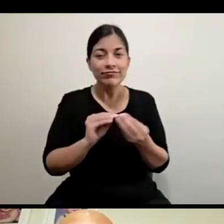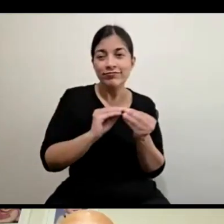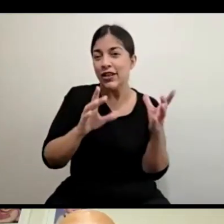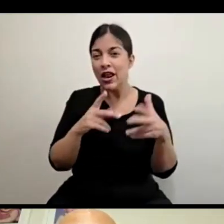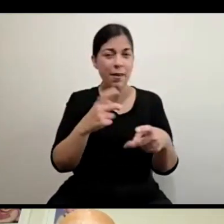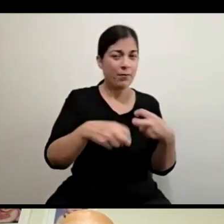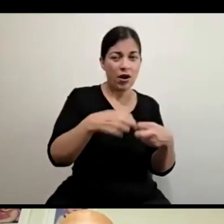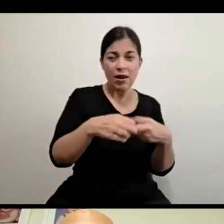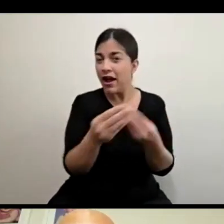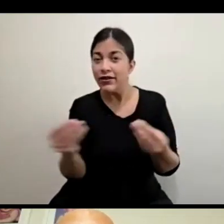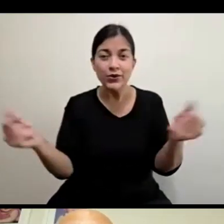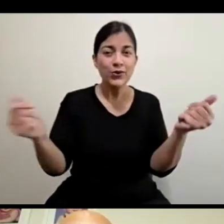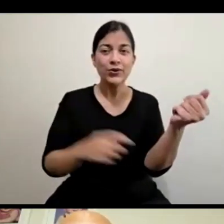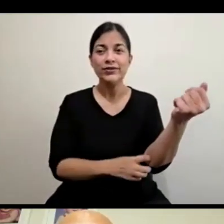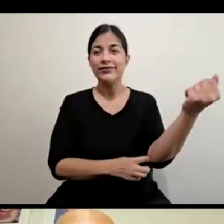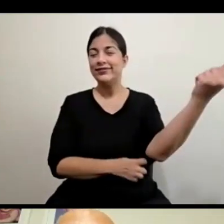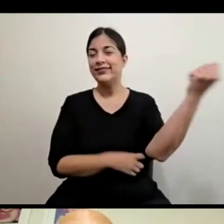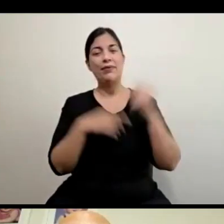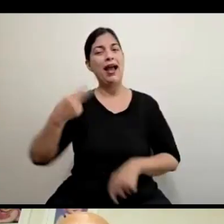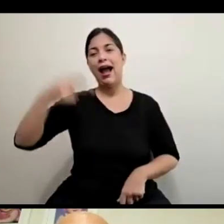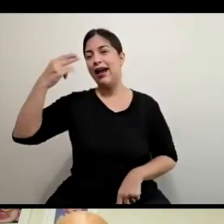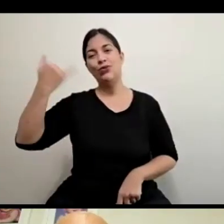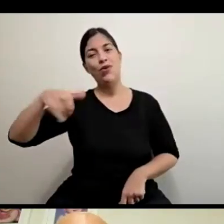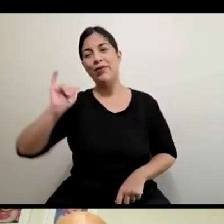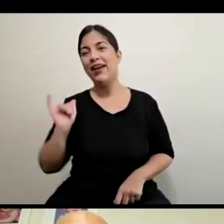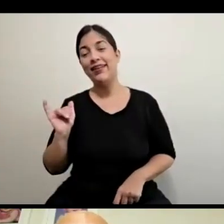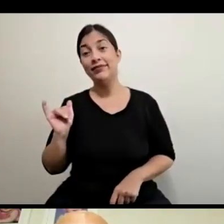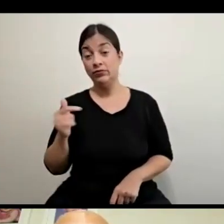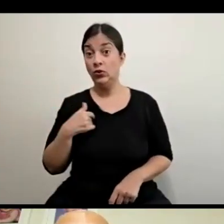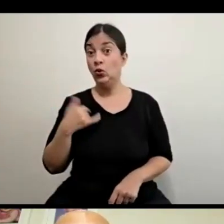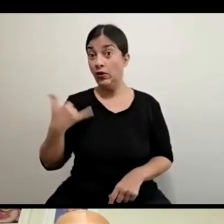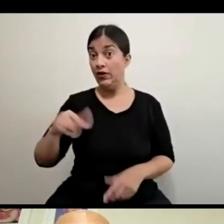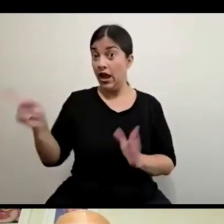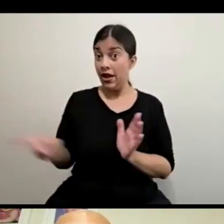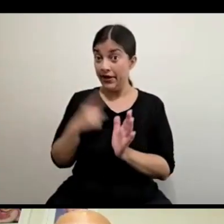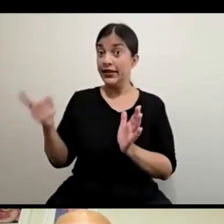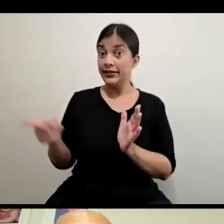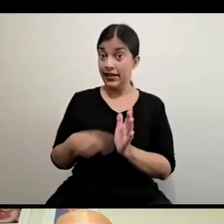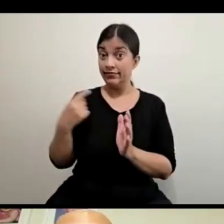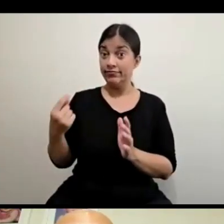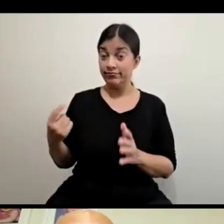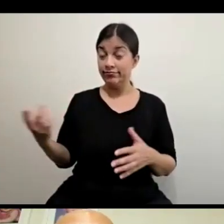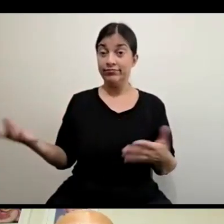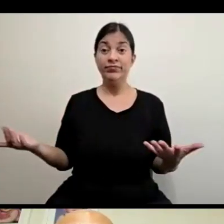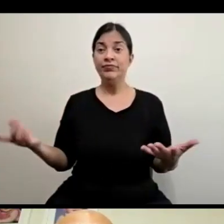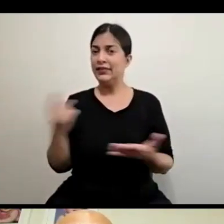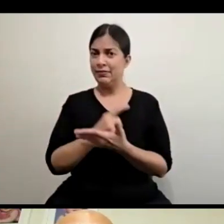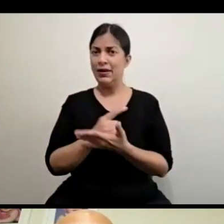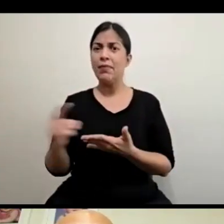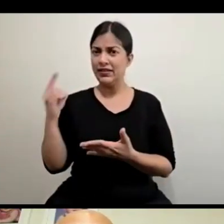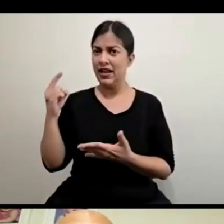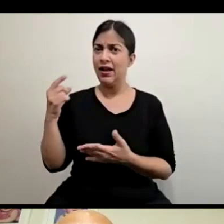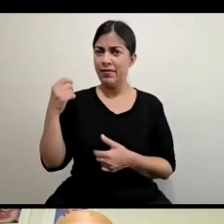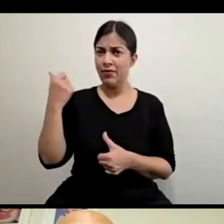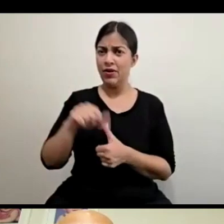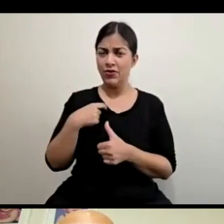producción estaba demasiado alta y todavía de vez en cuando vuelvo a entrar. Yo te digo, la semana pasada recuerdo que estaba